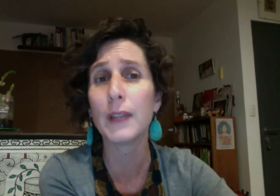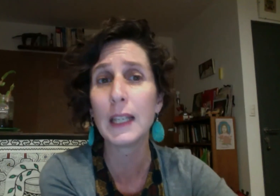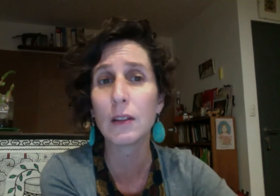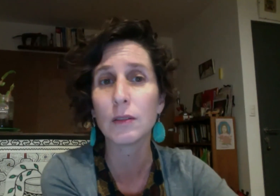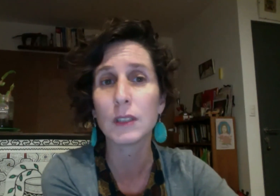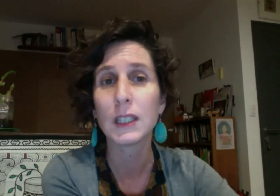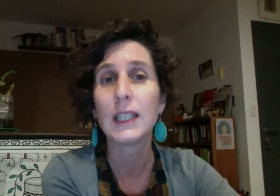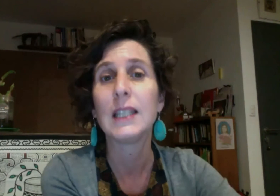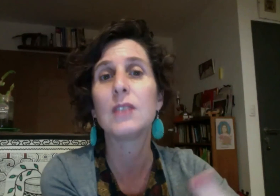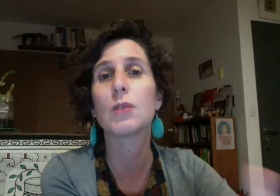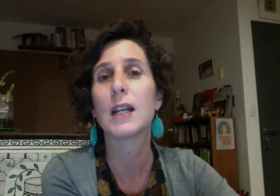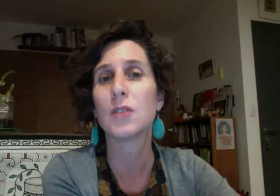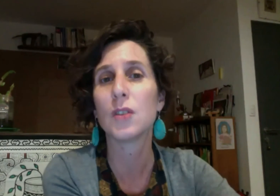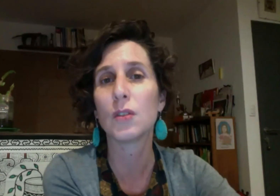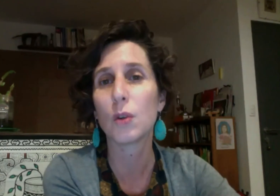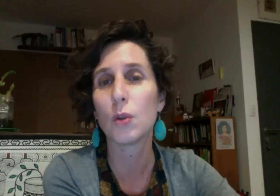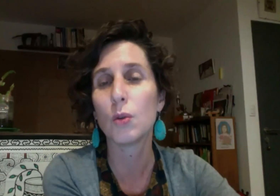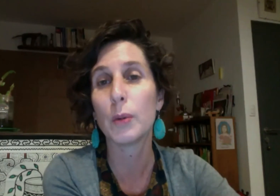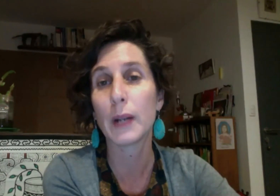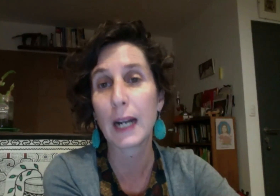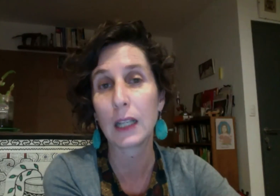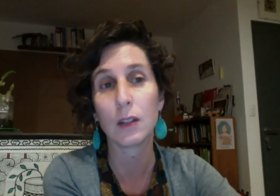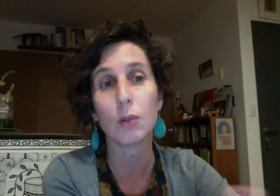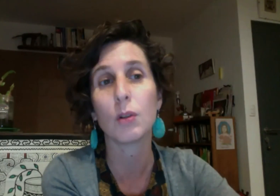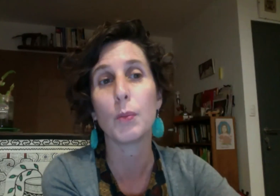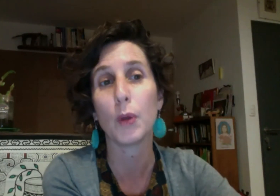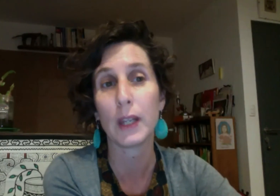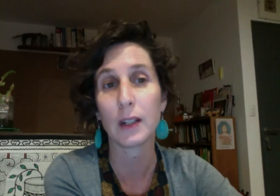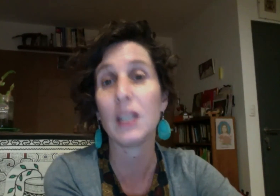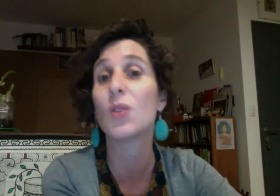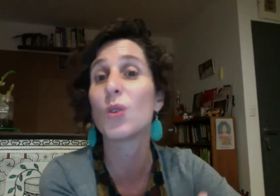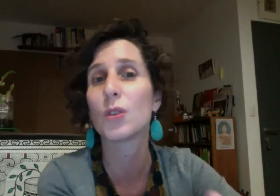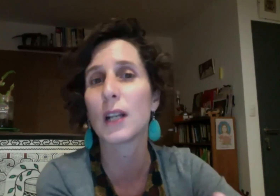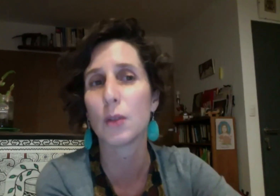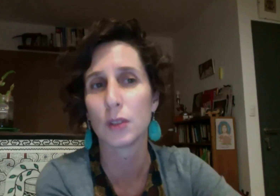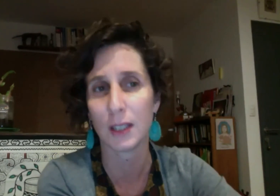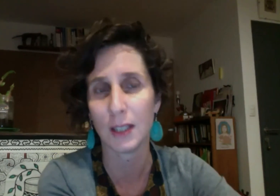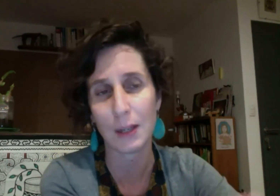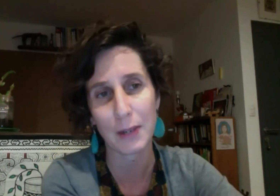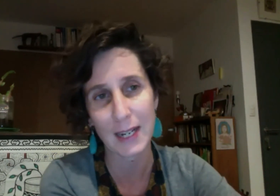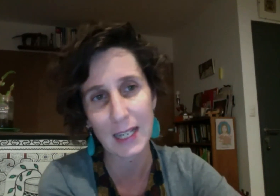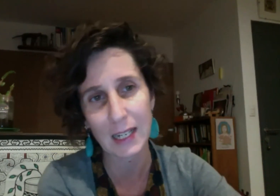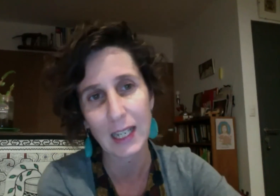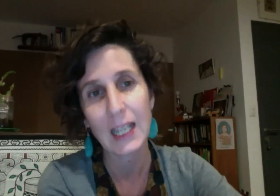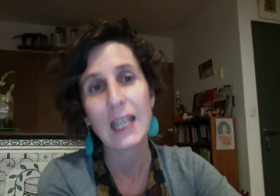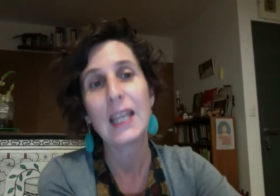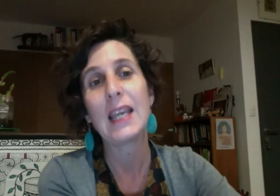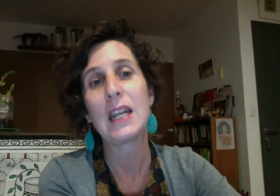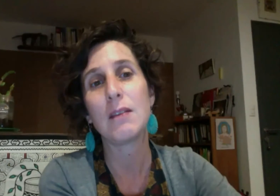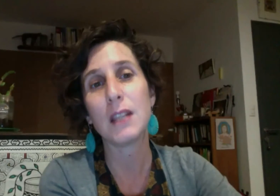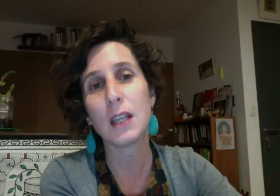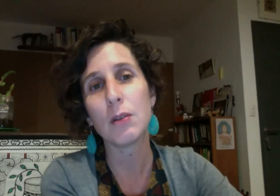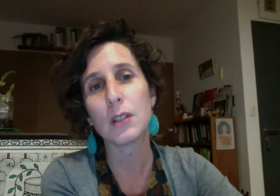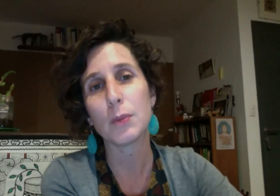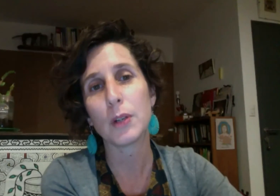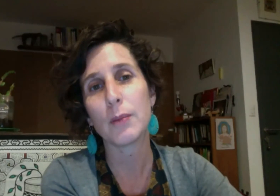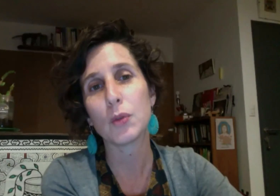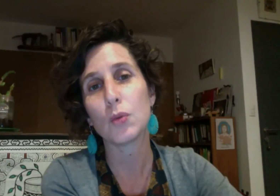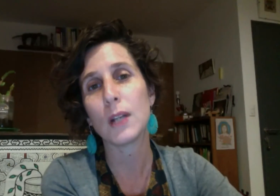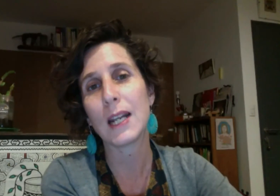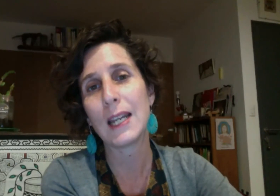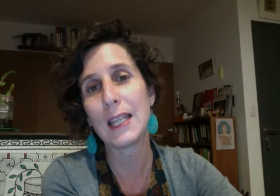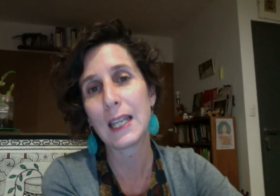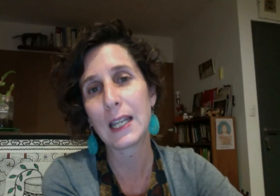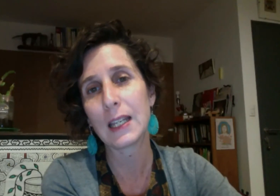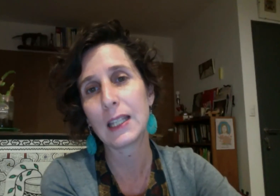en un felino y su relación con un gobernante o con el poder, y no con otra cosa. Y la voy a leer. En el video exploramos